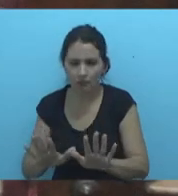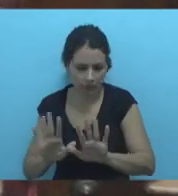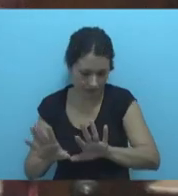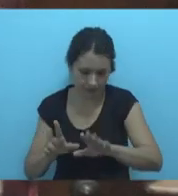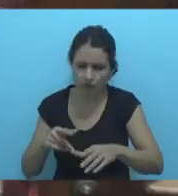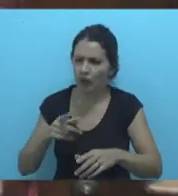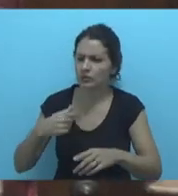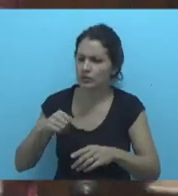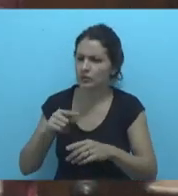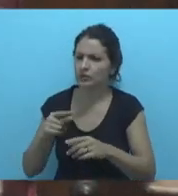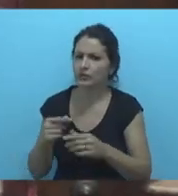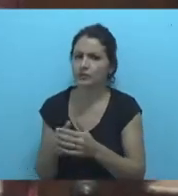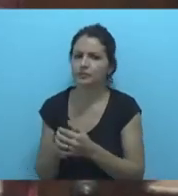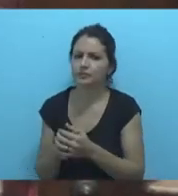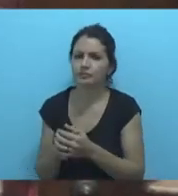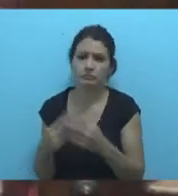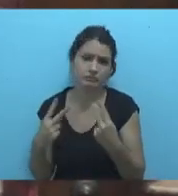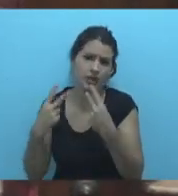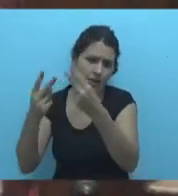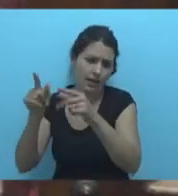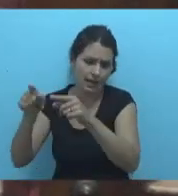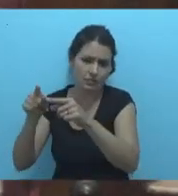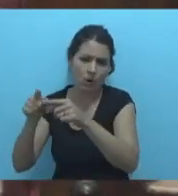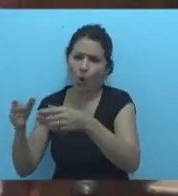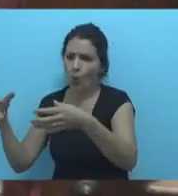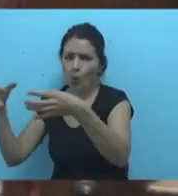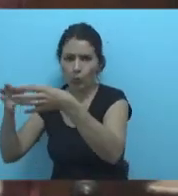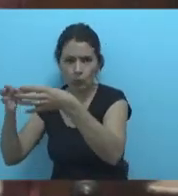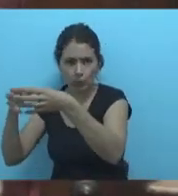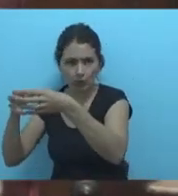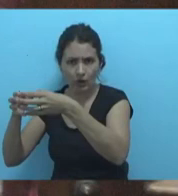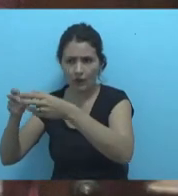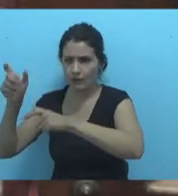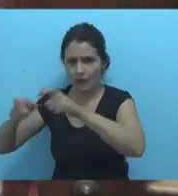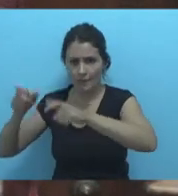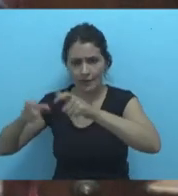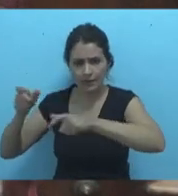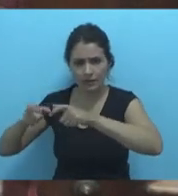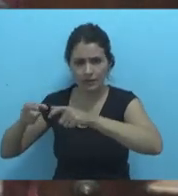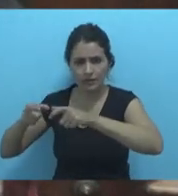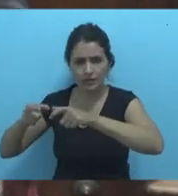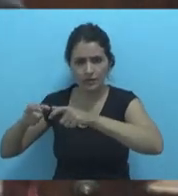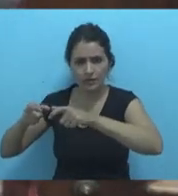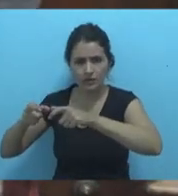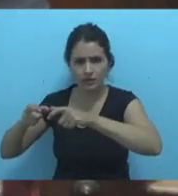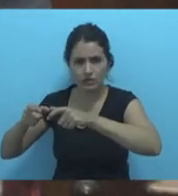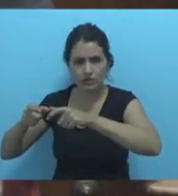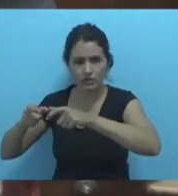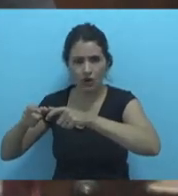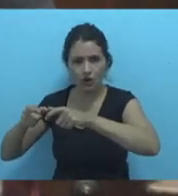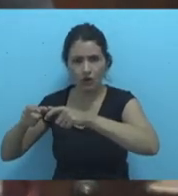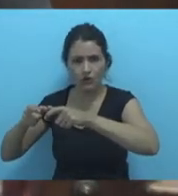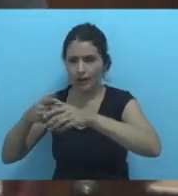nos acercaran un pedido de audiencia un sector de acreedores granarios, que son los que llevan adelante una propuesta que en teoría